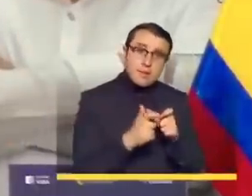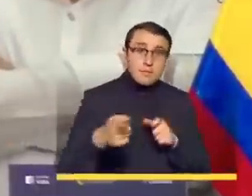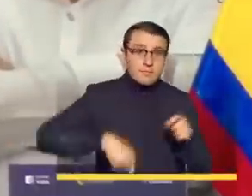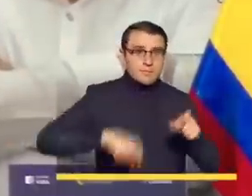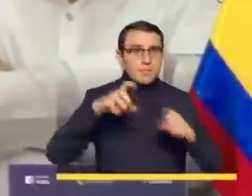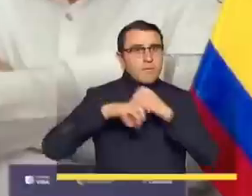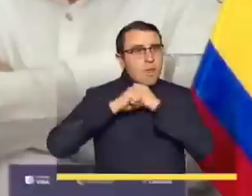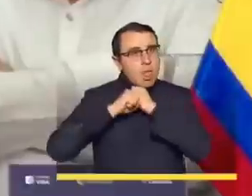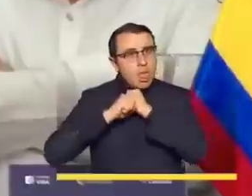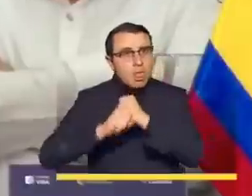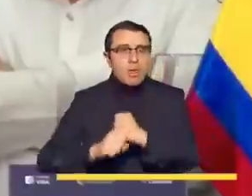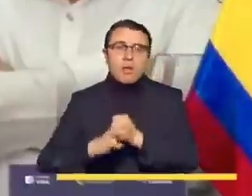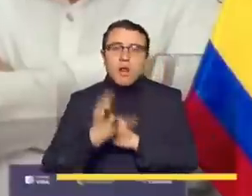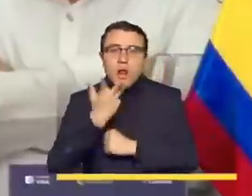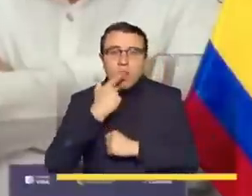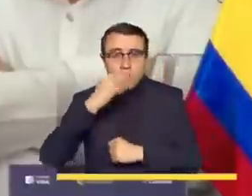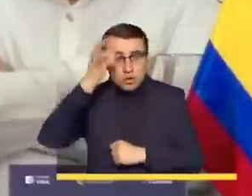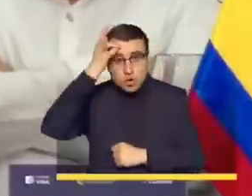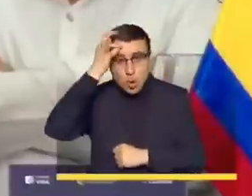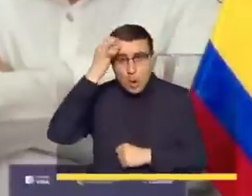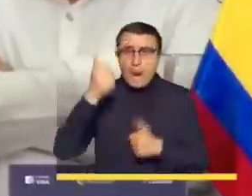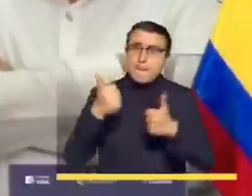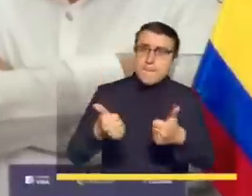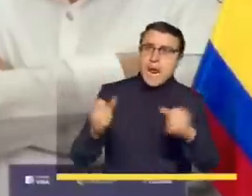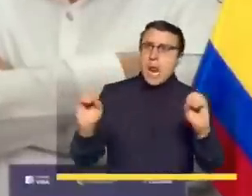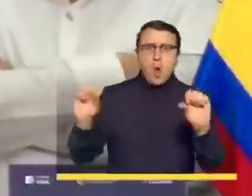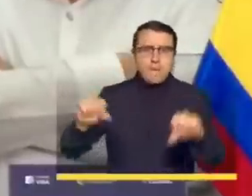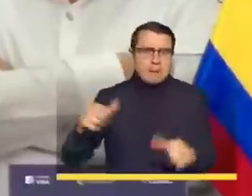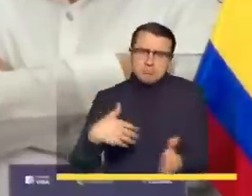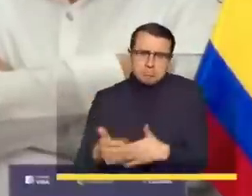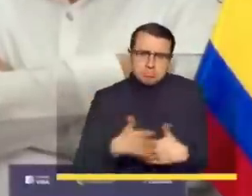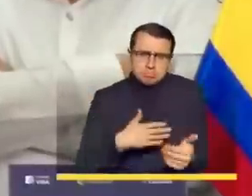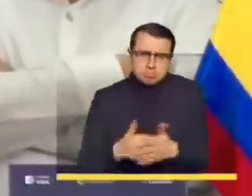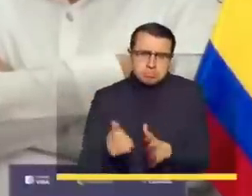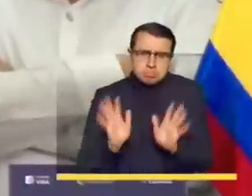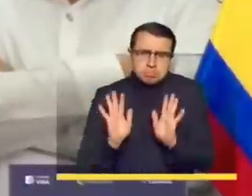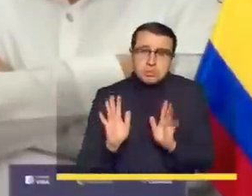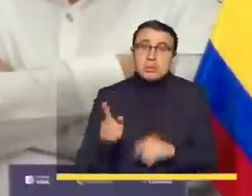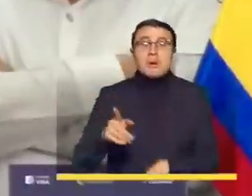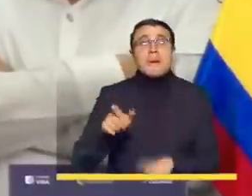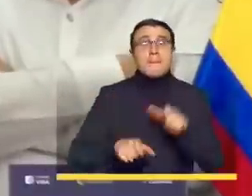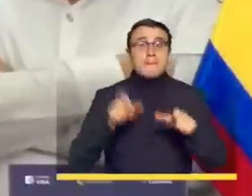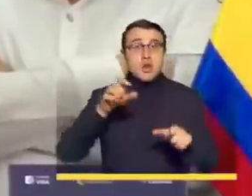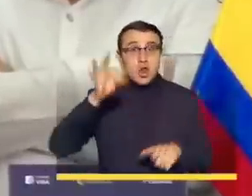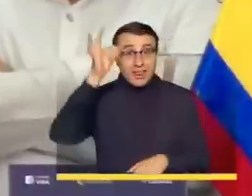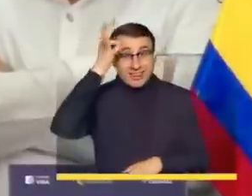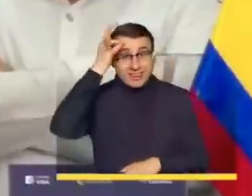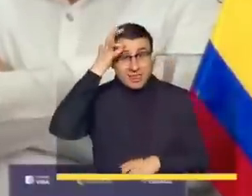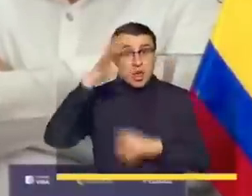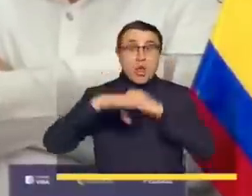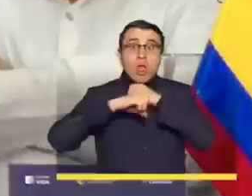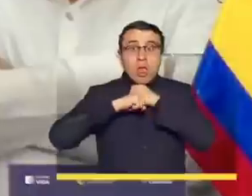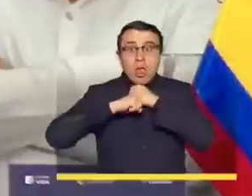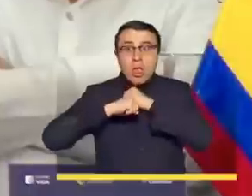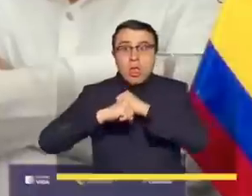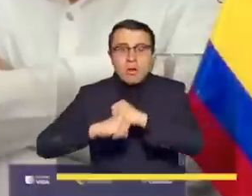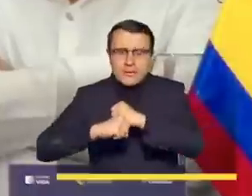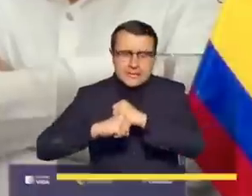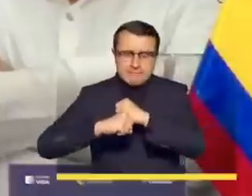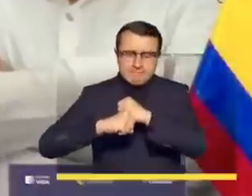sustancias, sin decir si es bueno o mala, sino si reducimos la demanda,